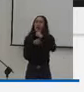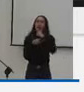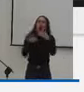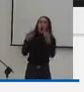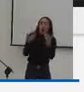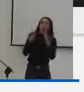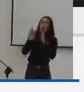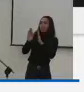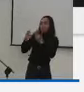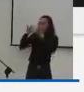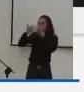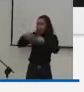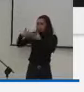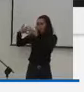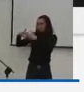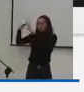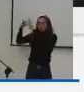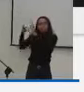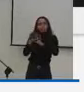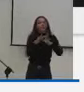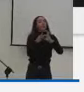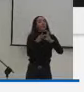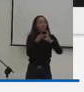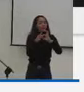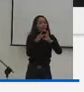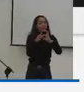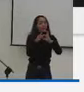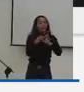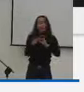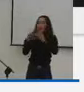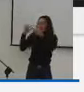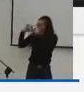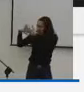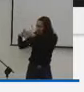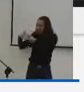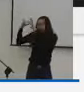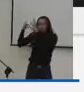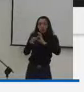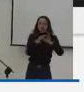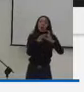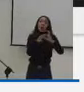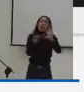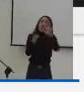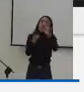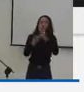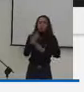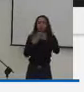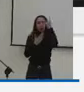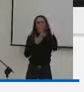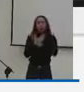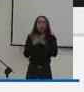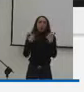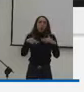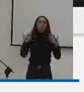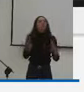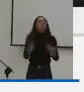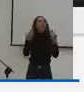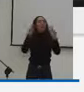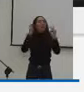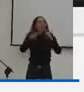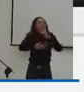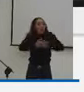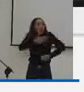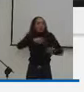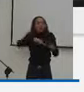empresarial. Que si bien este es un proyecto que tienen que estudiar las comisiones séptimas, es un proyecto que va a tener beneficios tributarios.